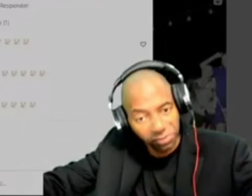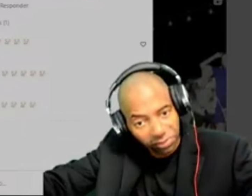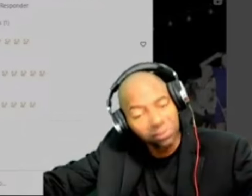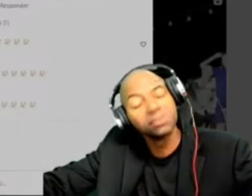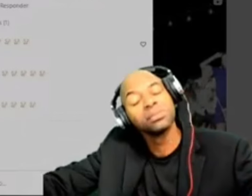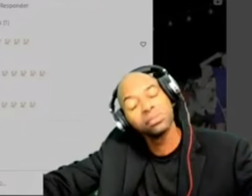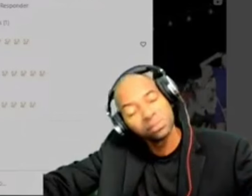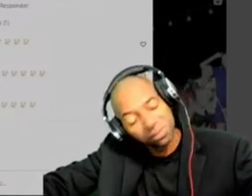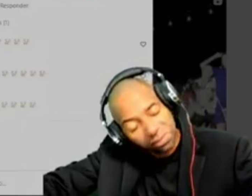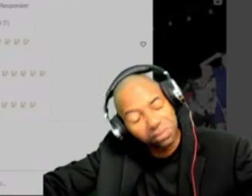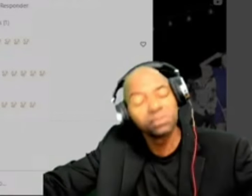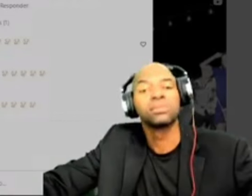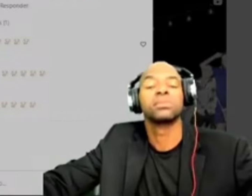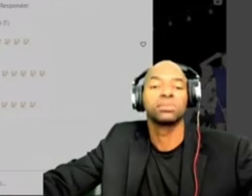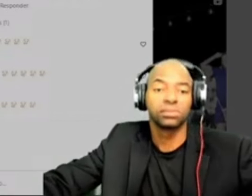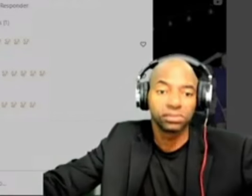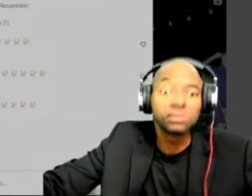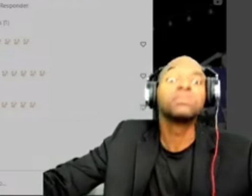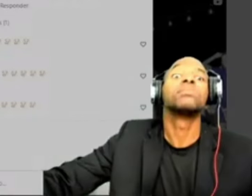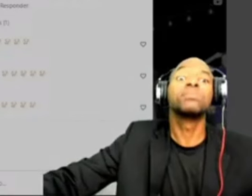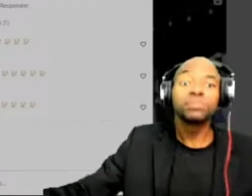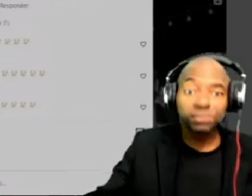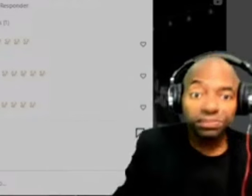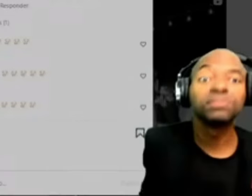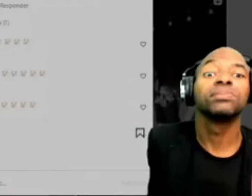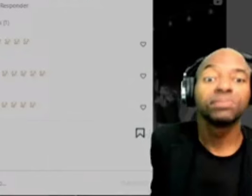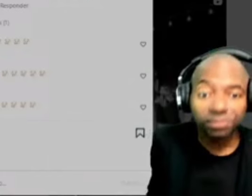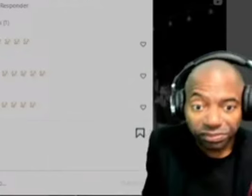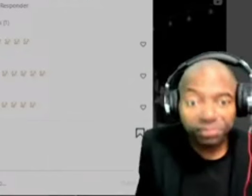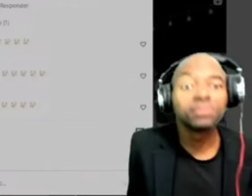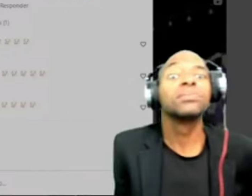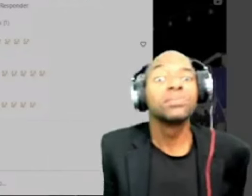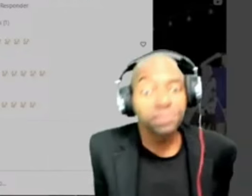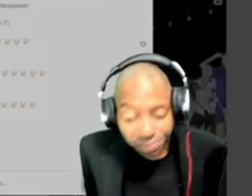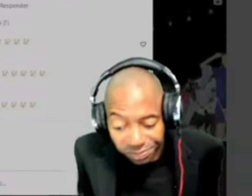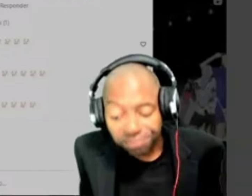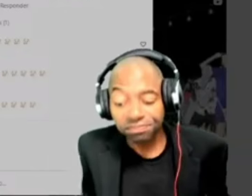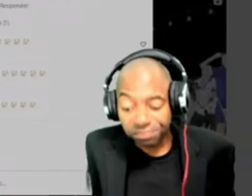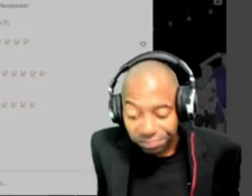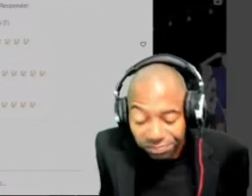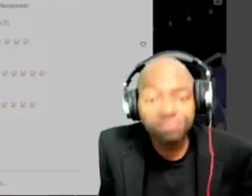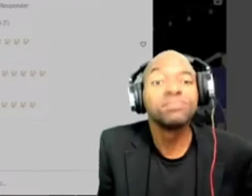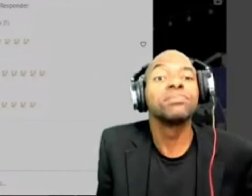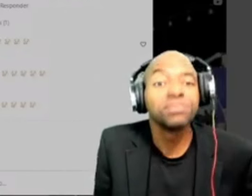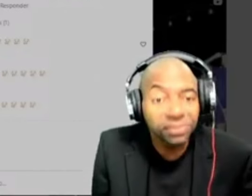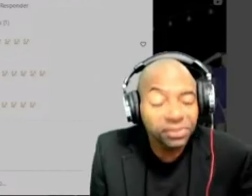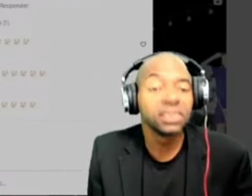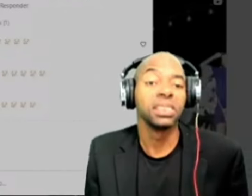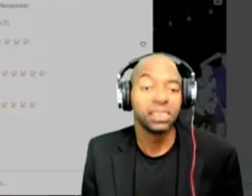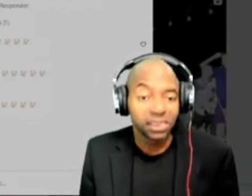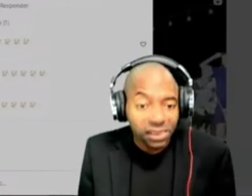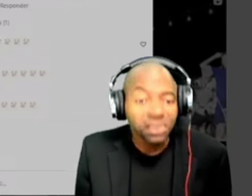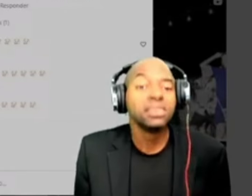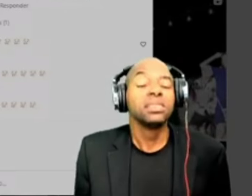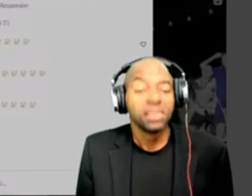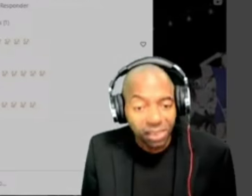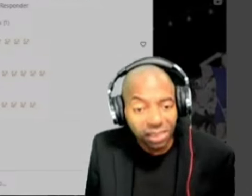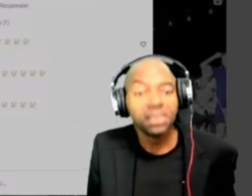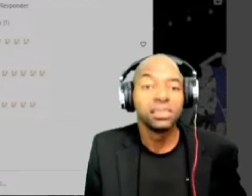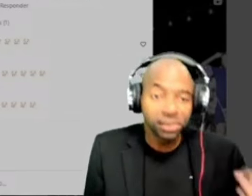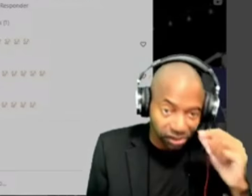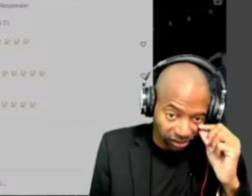de la situación energética no se pudo realizar a tiempo por problemas técnicos. Finalmente se transmitió en redes sociales y en la cadena